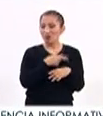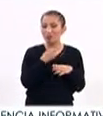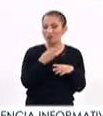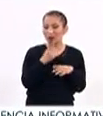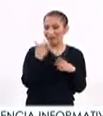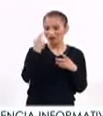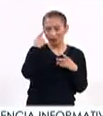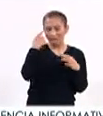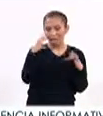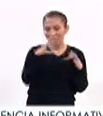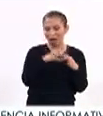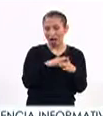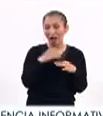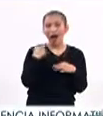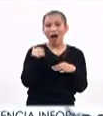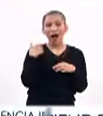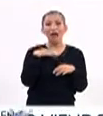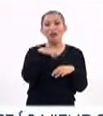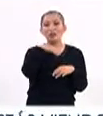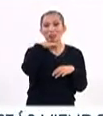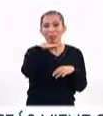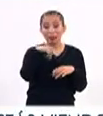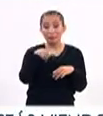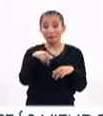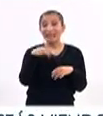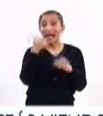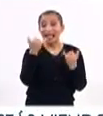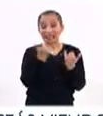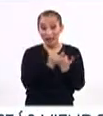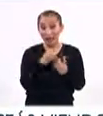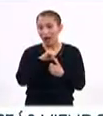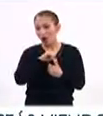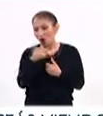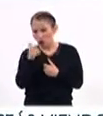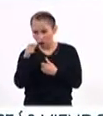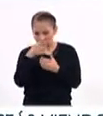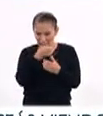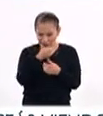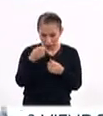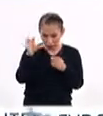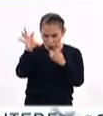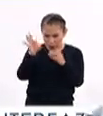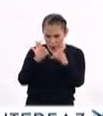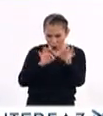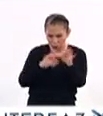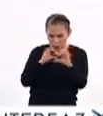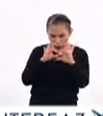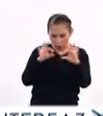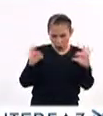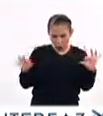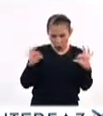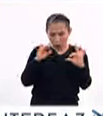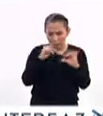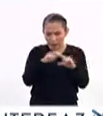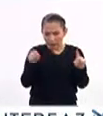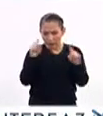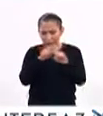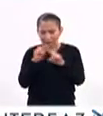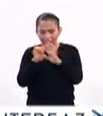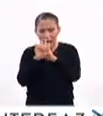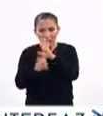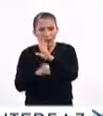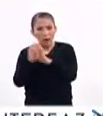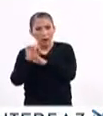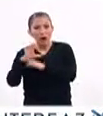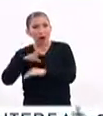no lo había retenido, no lo vi. Y así como esa va desmenuzando como un grano de elote muchas referencias